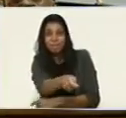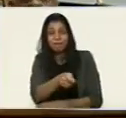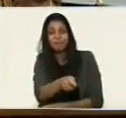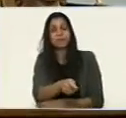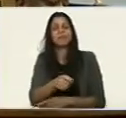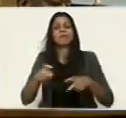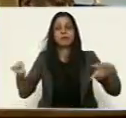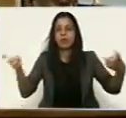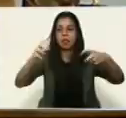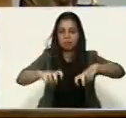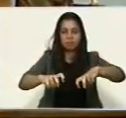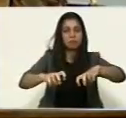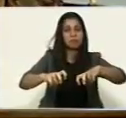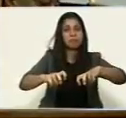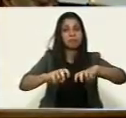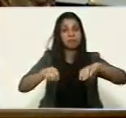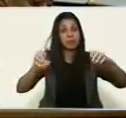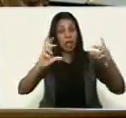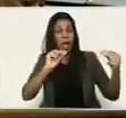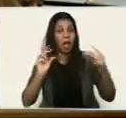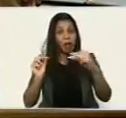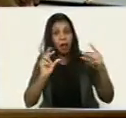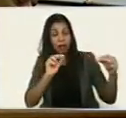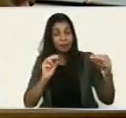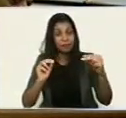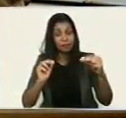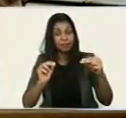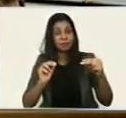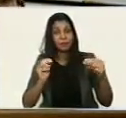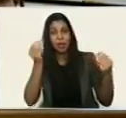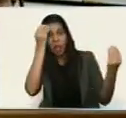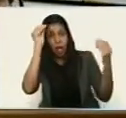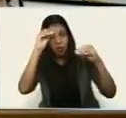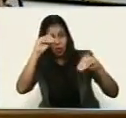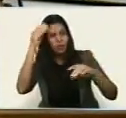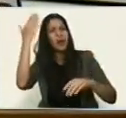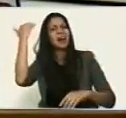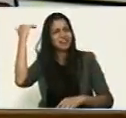de diálogo, era de negociación y acuerdo en aquel momento.